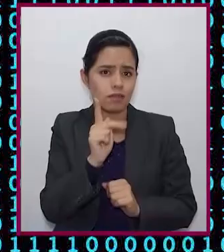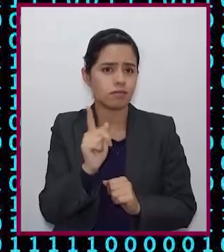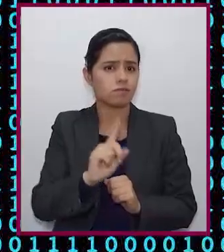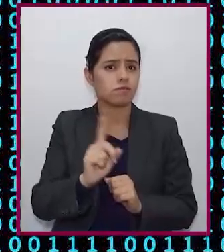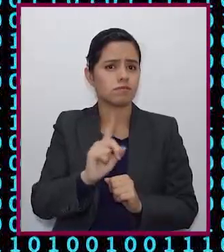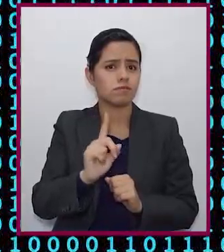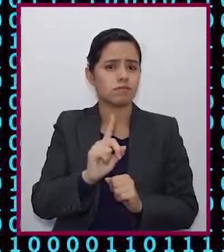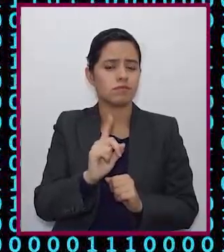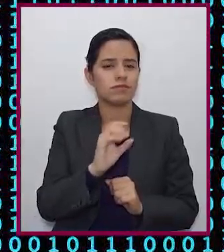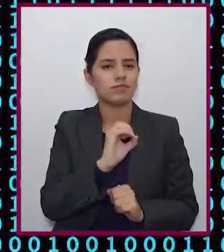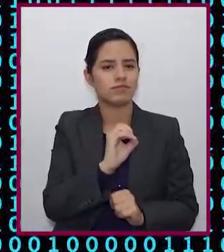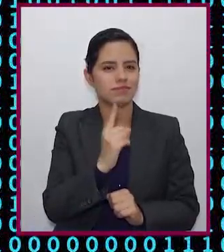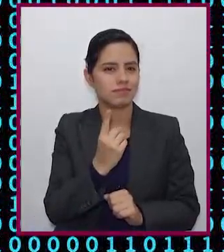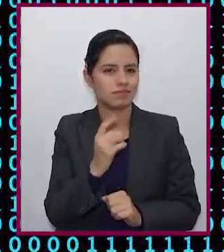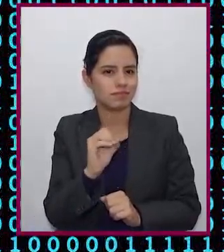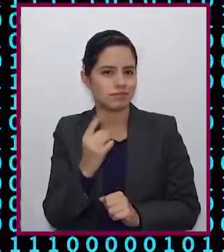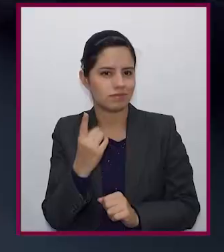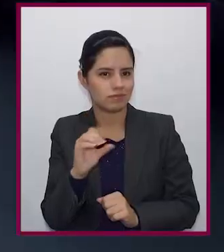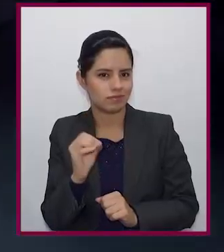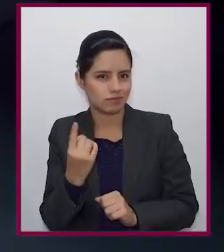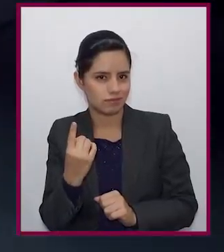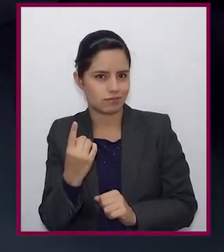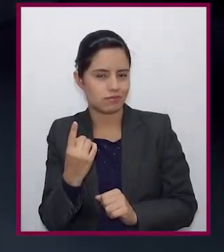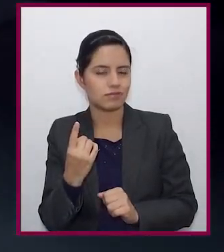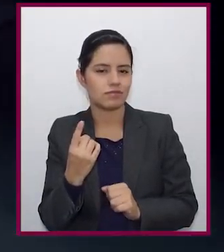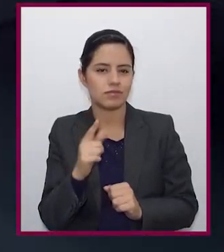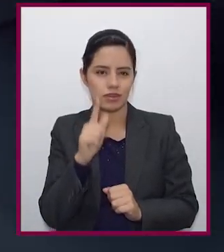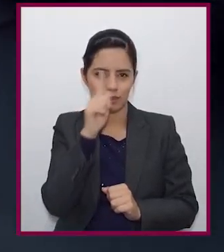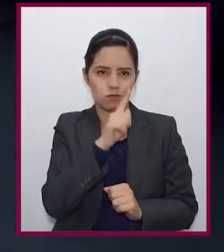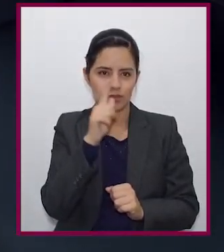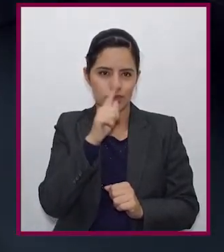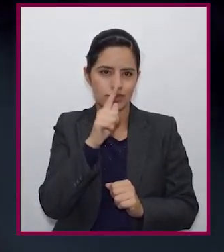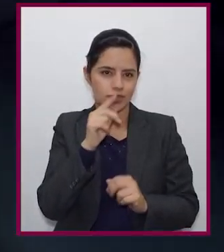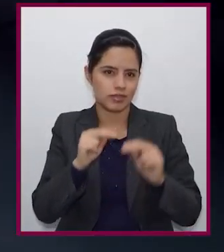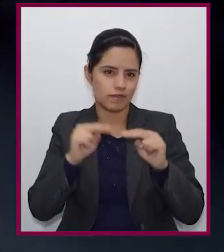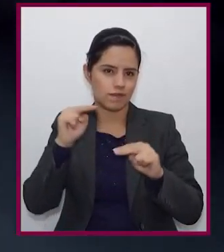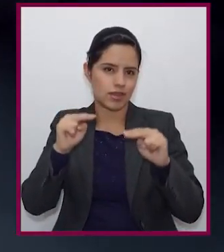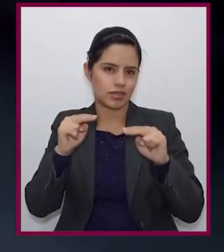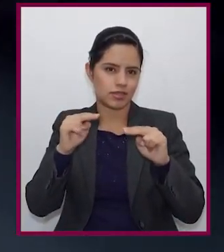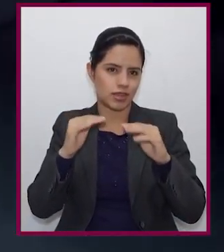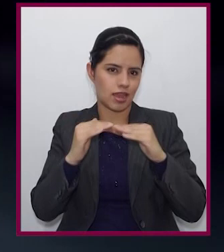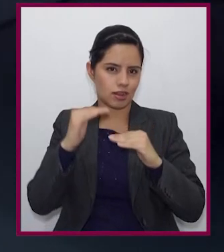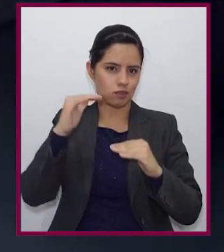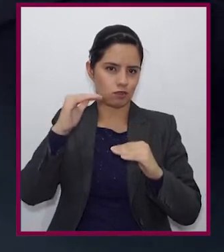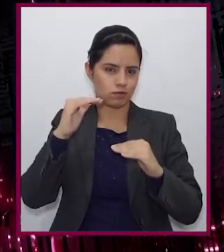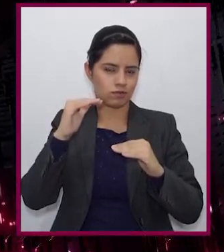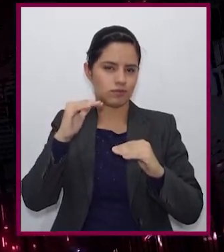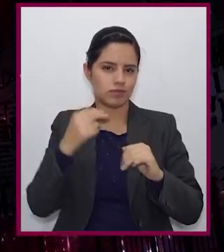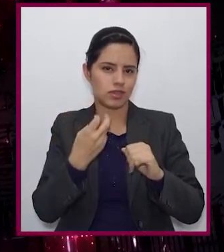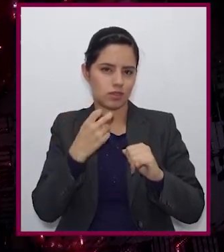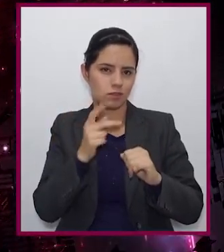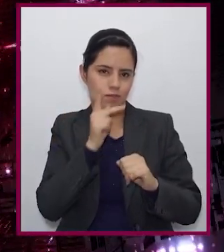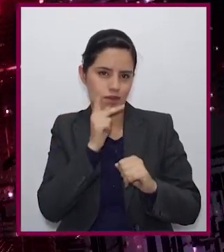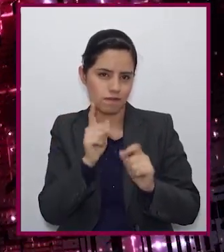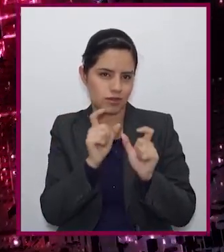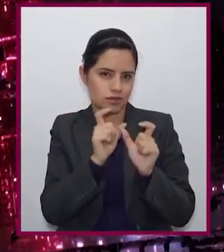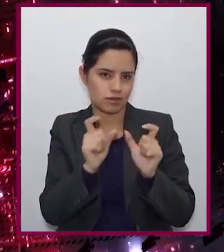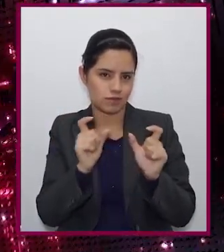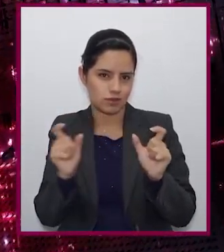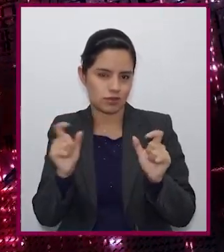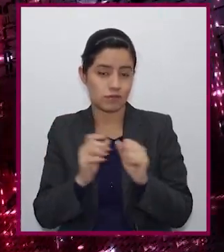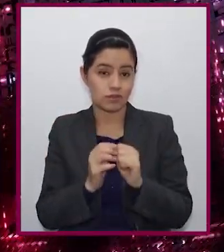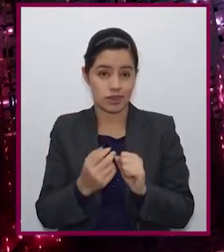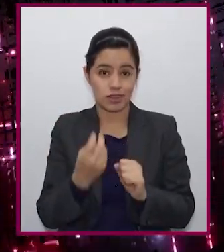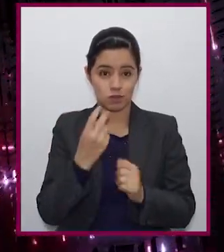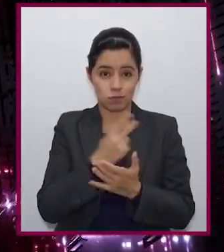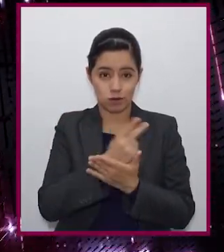palabras como los lenguajes de alto nivel. Y ya que estos se comunican directamente con el procesador, pues no es en lo que los